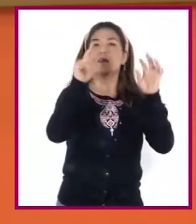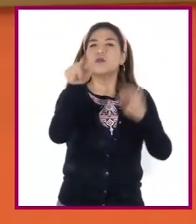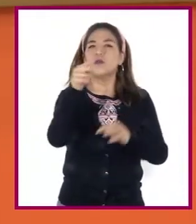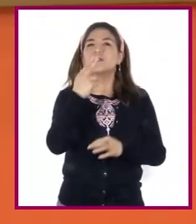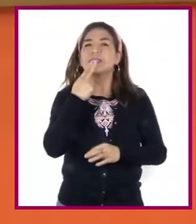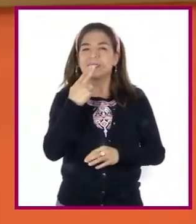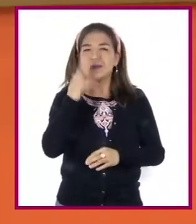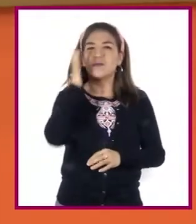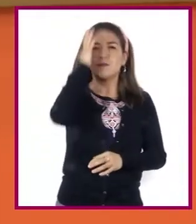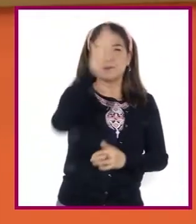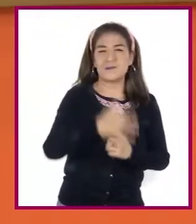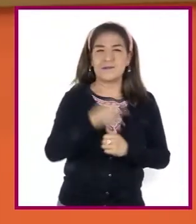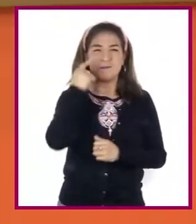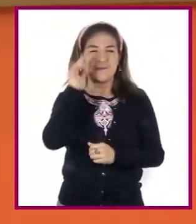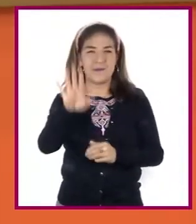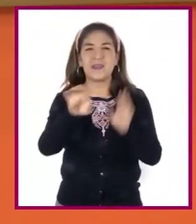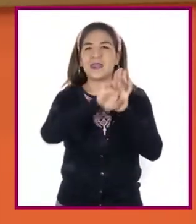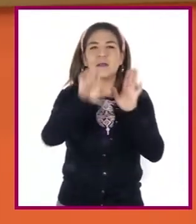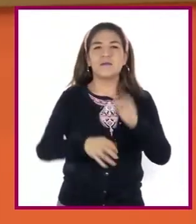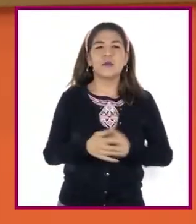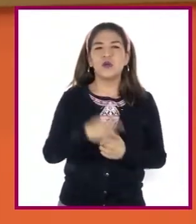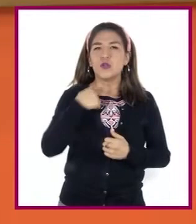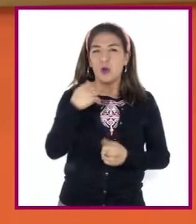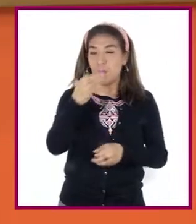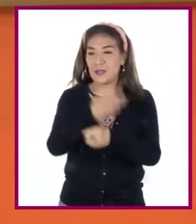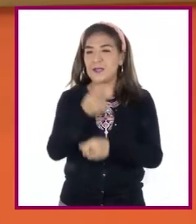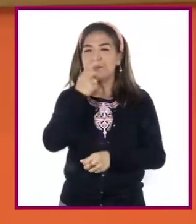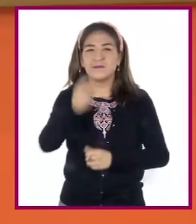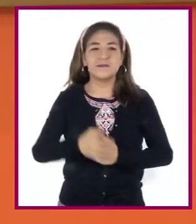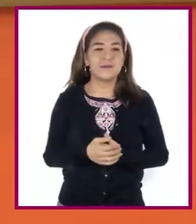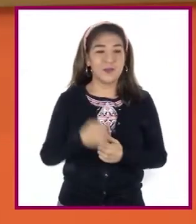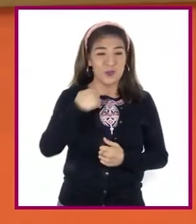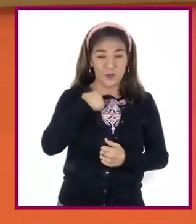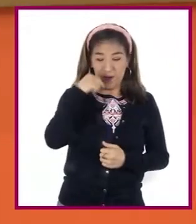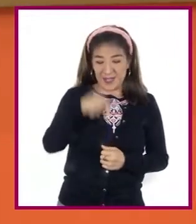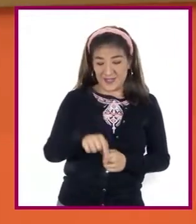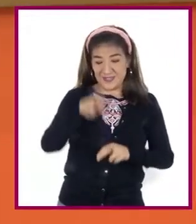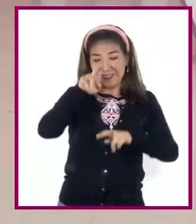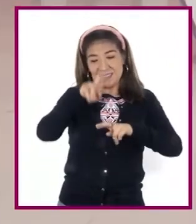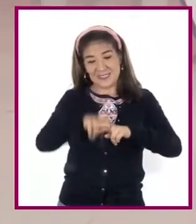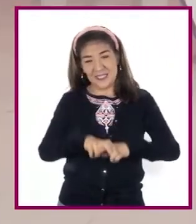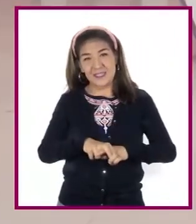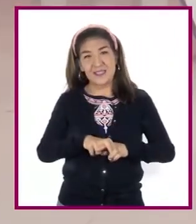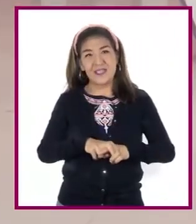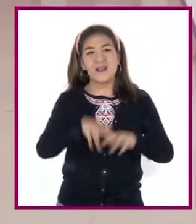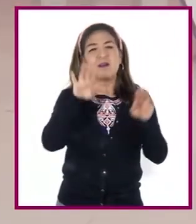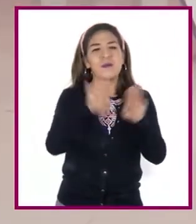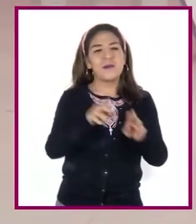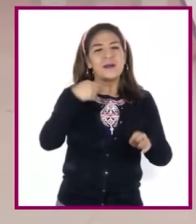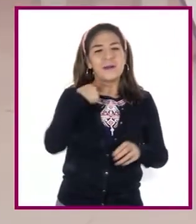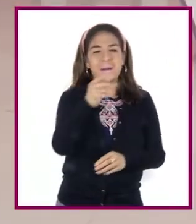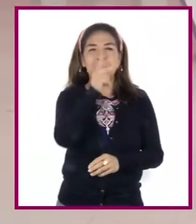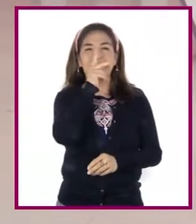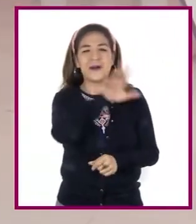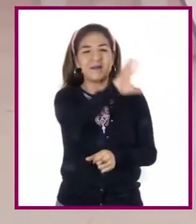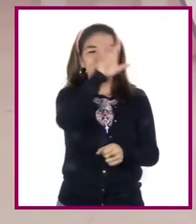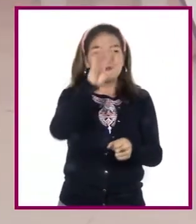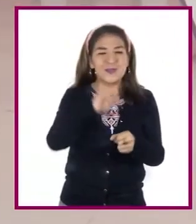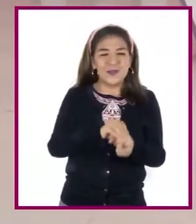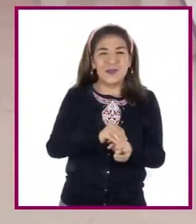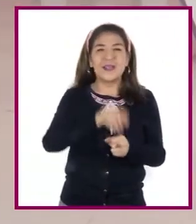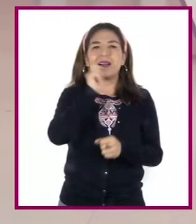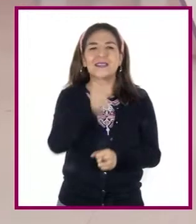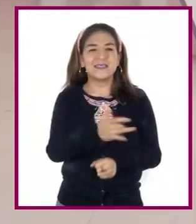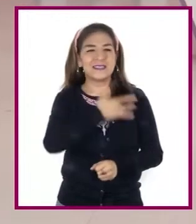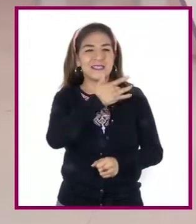ejemplo, ¿qué te viene a la mente si te digo, estoy aquí, sentada, con todas mis palabras, como